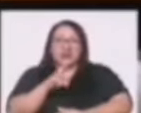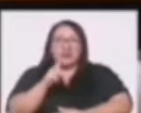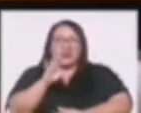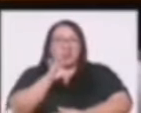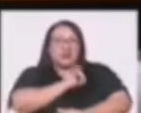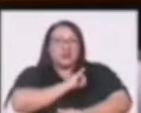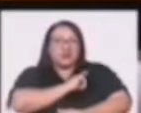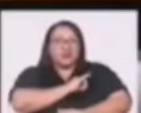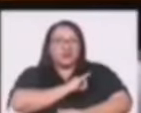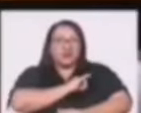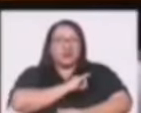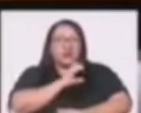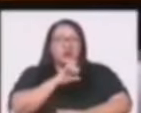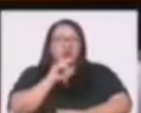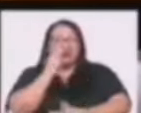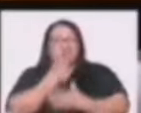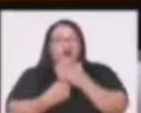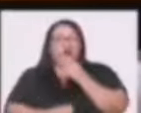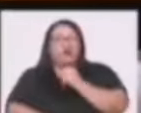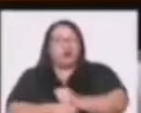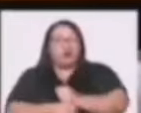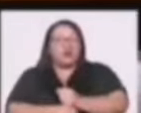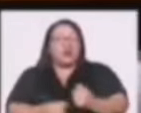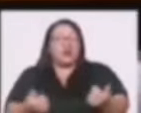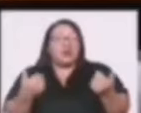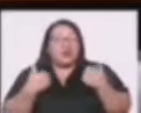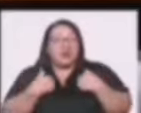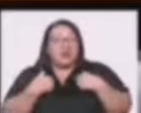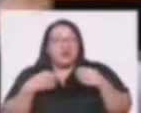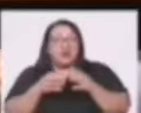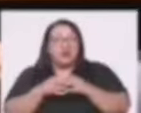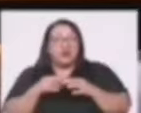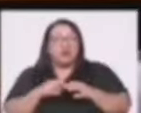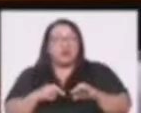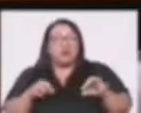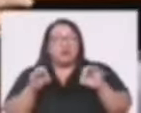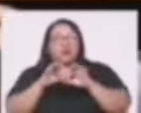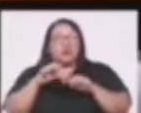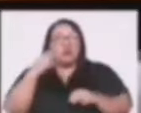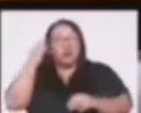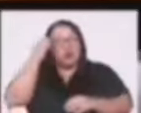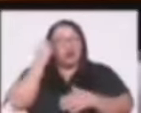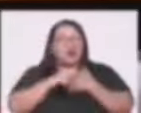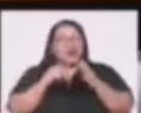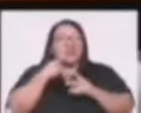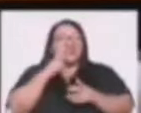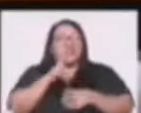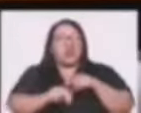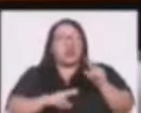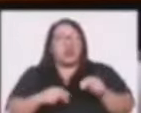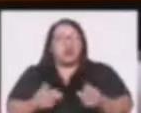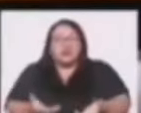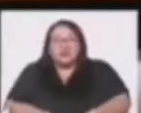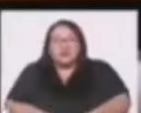la institución de la cuestión de confianza, obtener el respaldo político del Congreso que se les estaba negando.